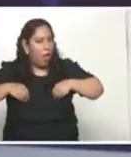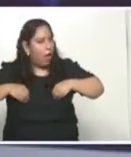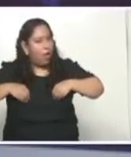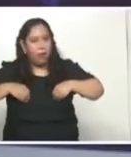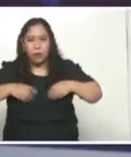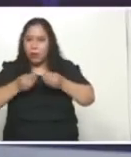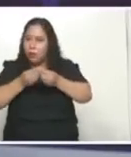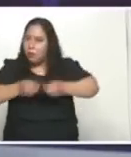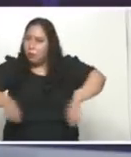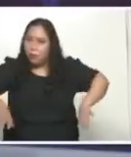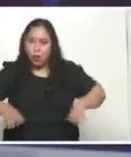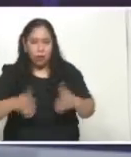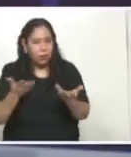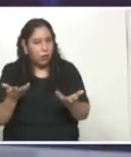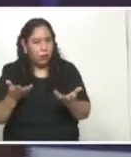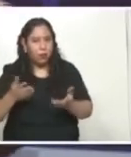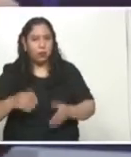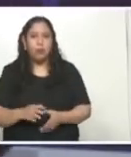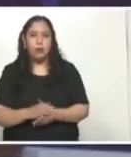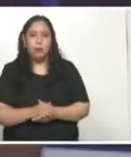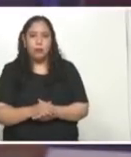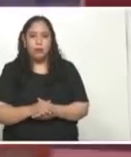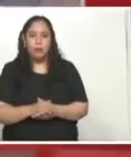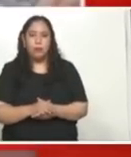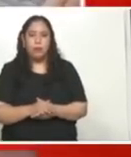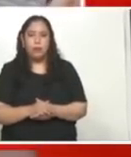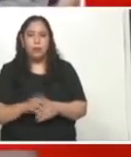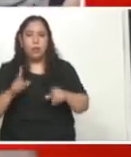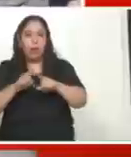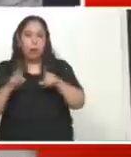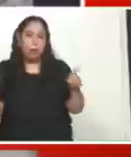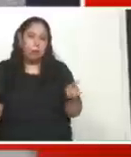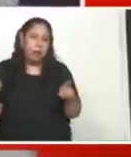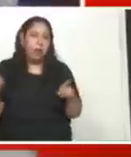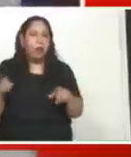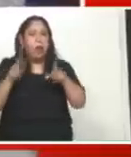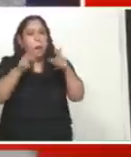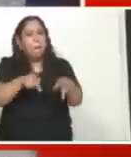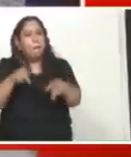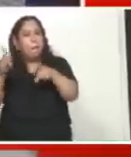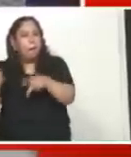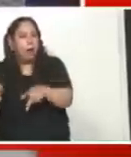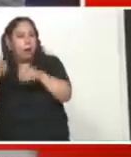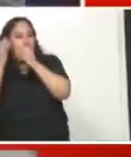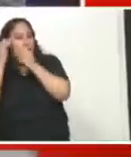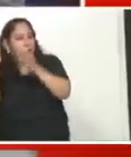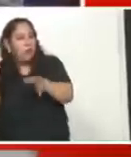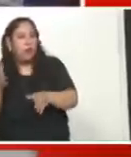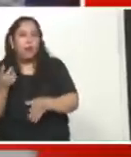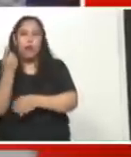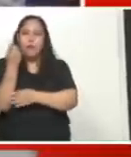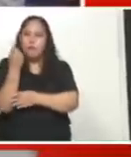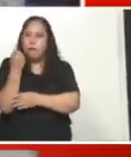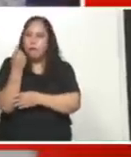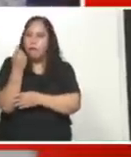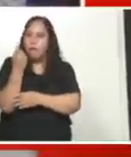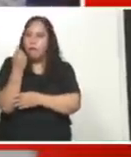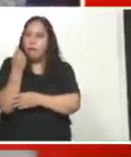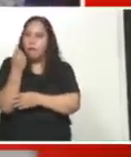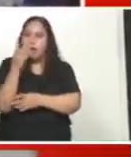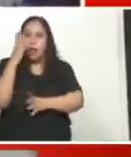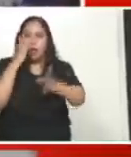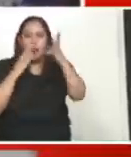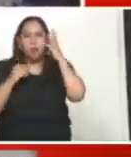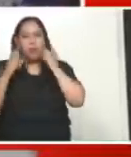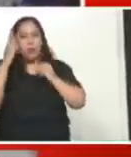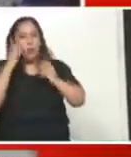rendirnos. Pero esas renuncias, algunos las pueden tomar como por incompetencia, por inexperiencia, o por no estar de acuerdo con el proyecto de refundación, usted,